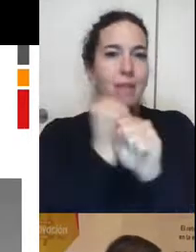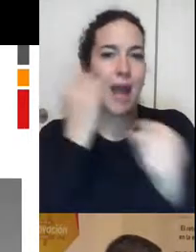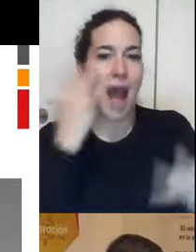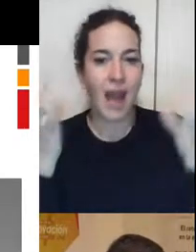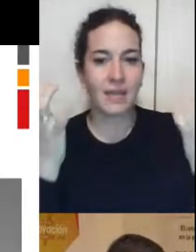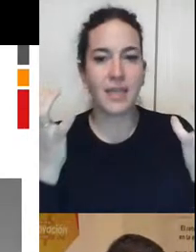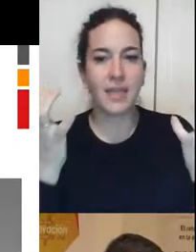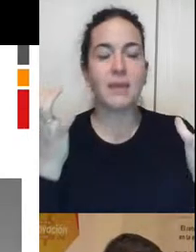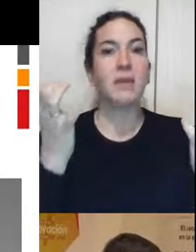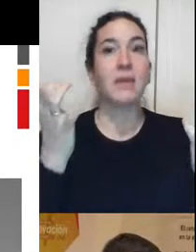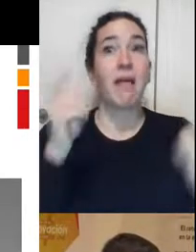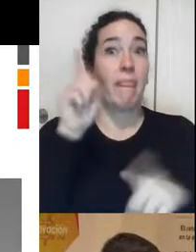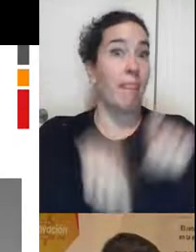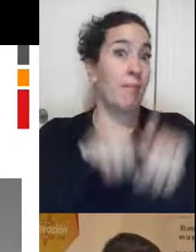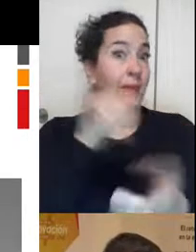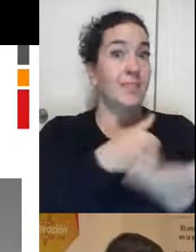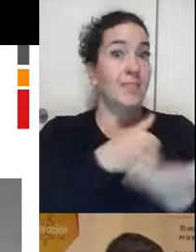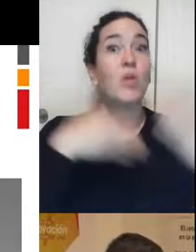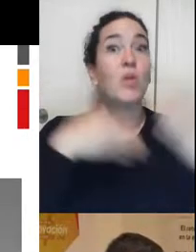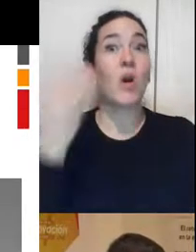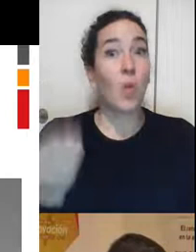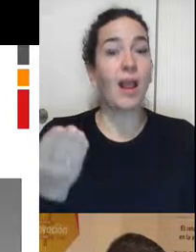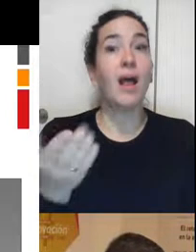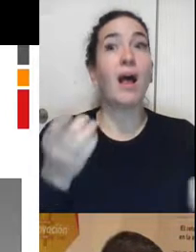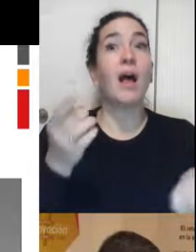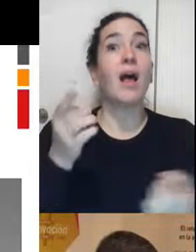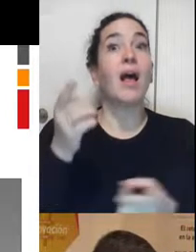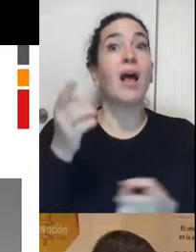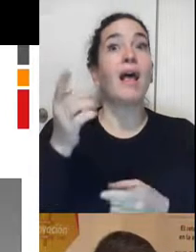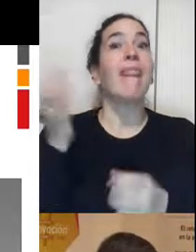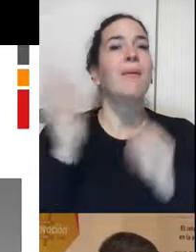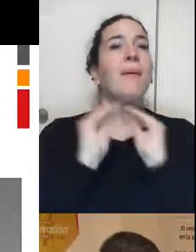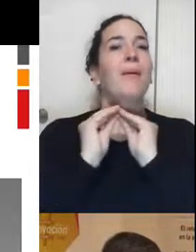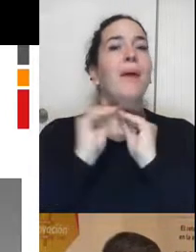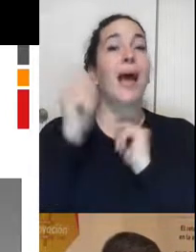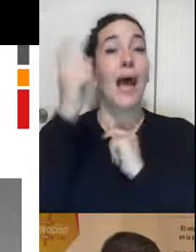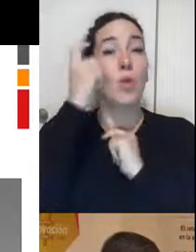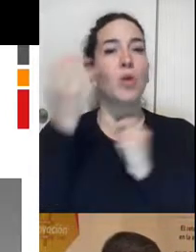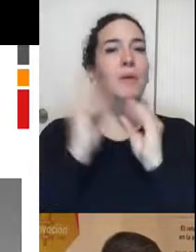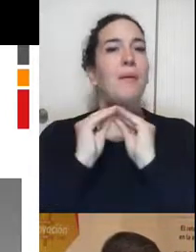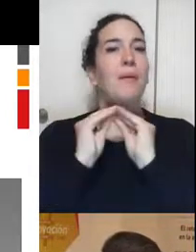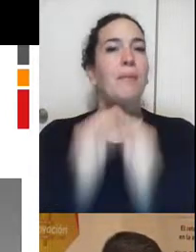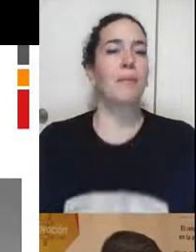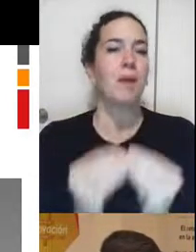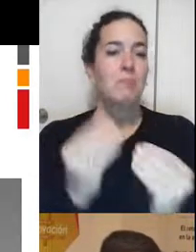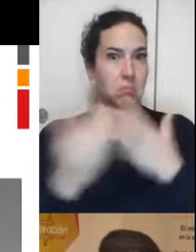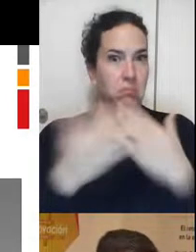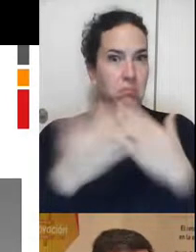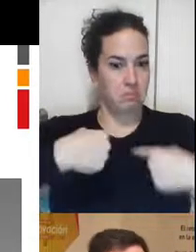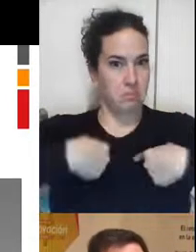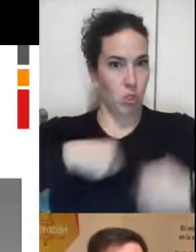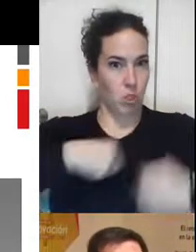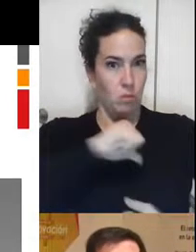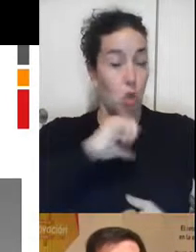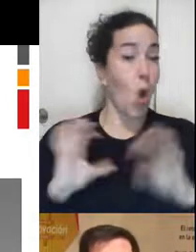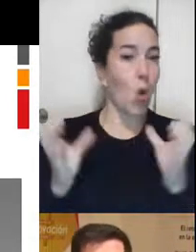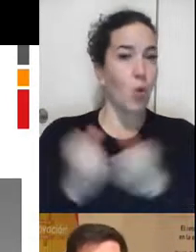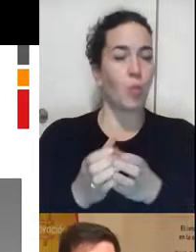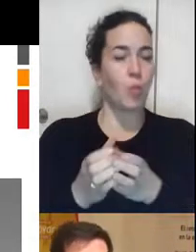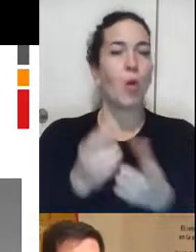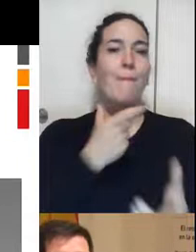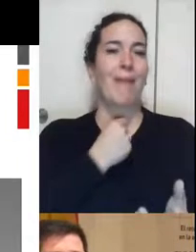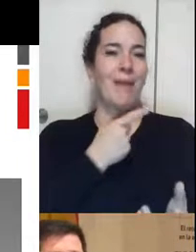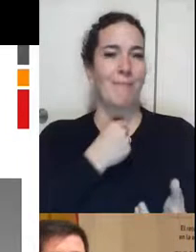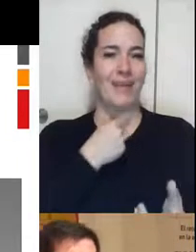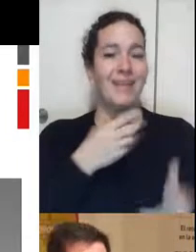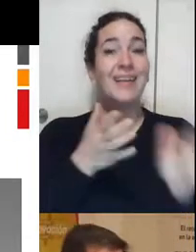asignatura, que los alumnos desean a través de la elaboración de uno o varios memes pues de autoría propia en forma individual o colectiva, es decir, que ellos tienen que